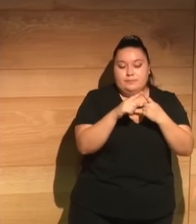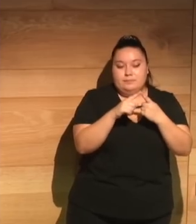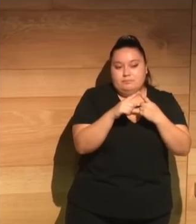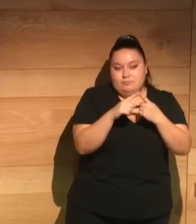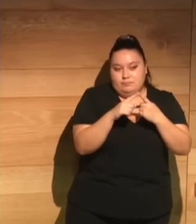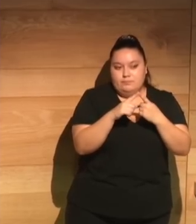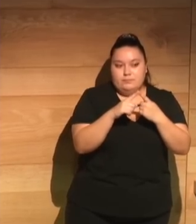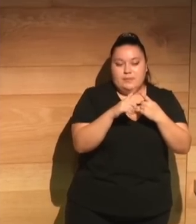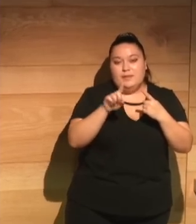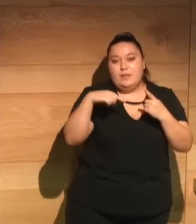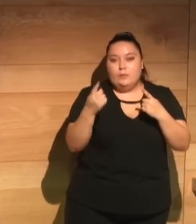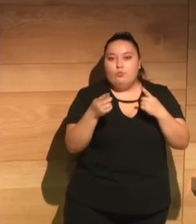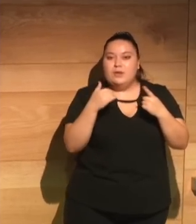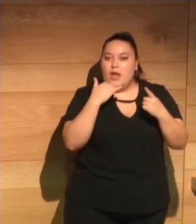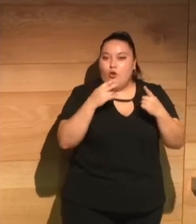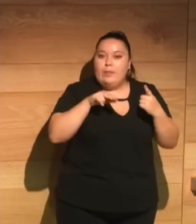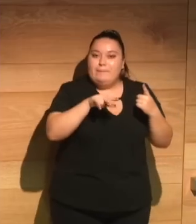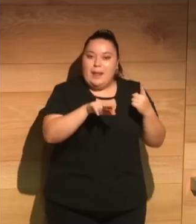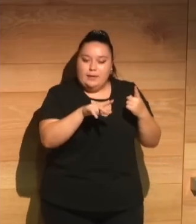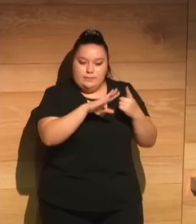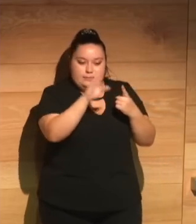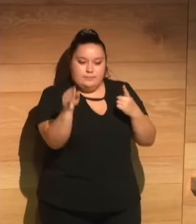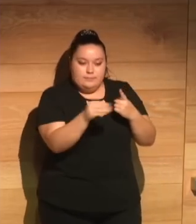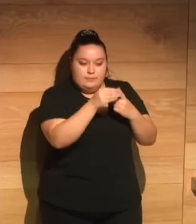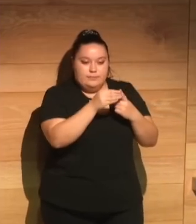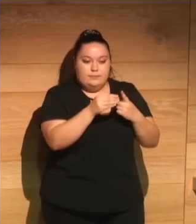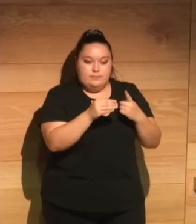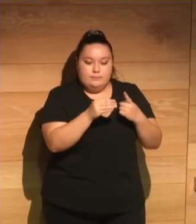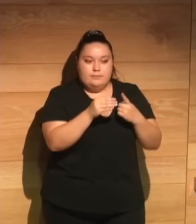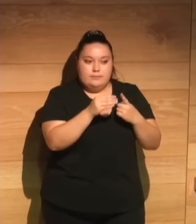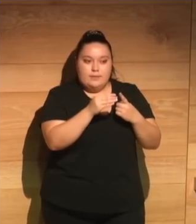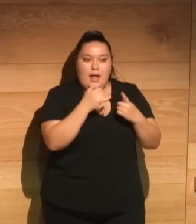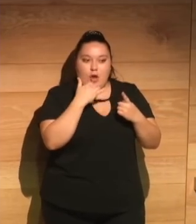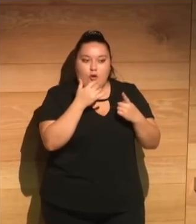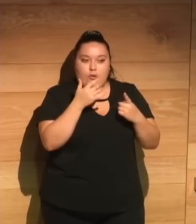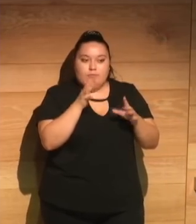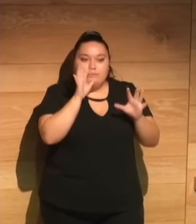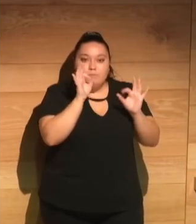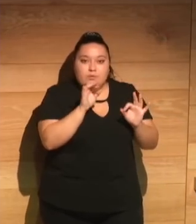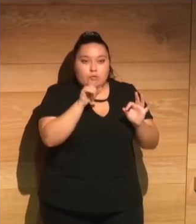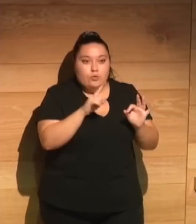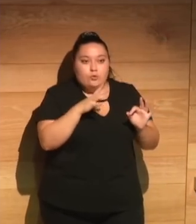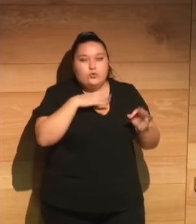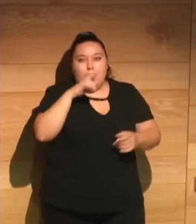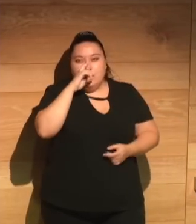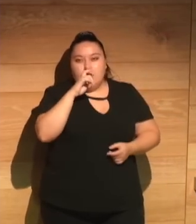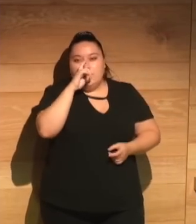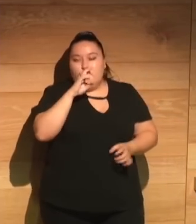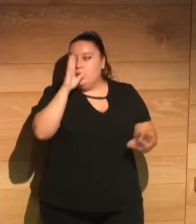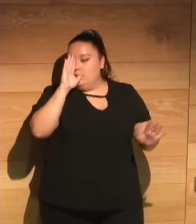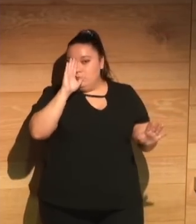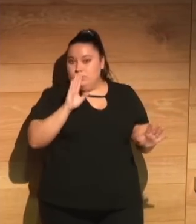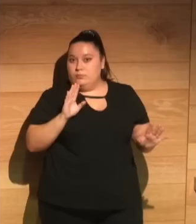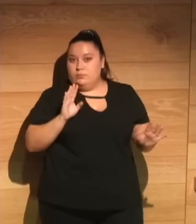de plata. Y después, esto puede ser perfectamente inexacto porque estoy hablando medio de memoria de cuando